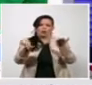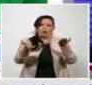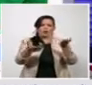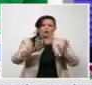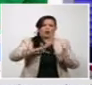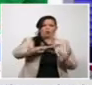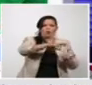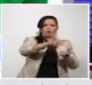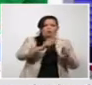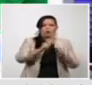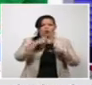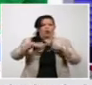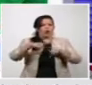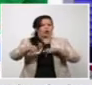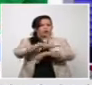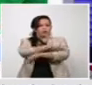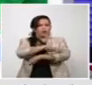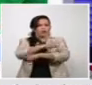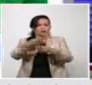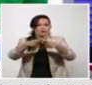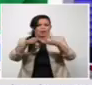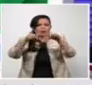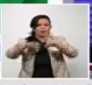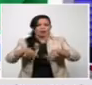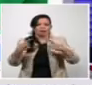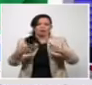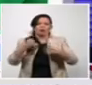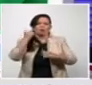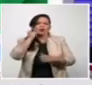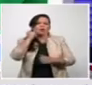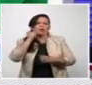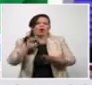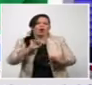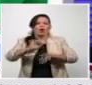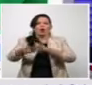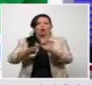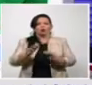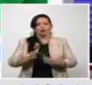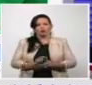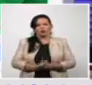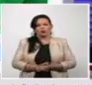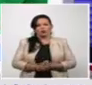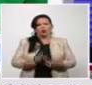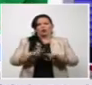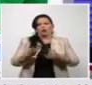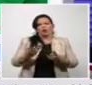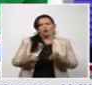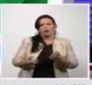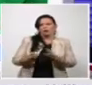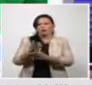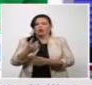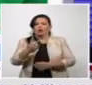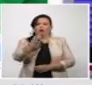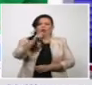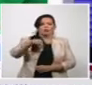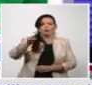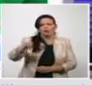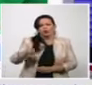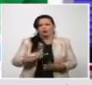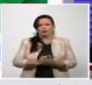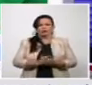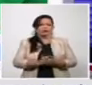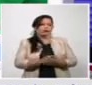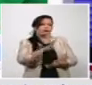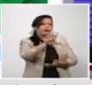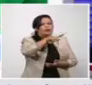que lograr un mejor control. El hecho de aparecer 2 casos, 3 casos, 4 casos, 5 casos,